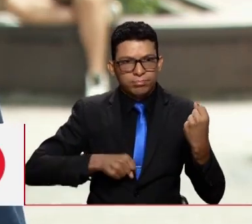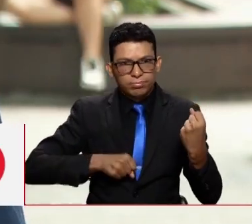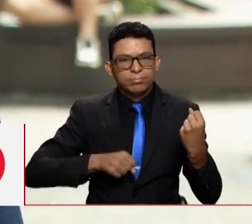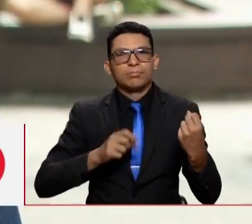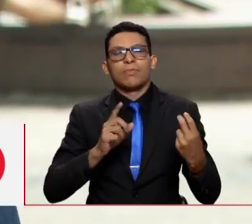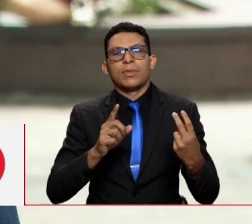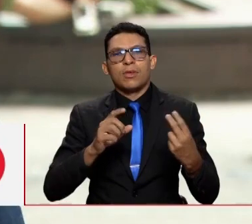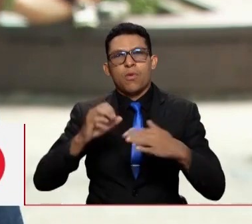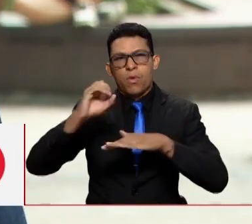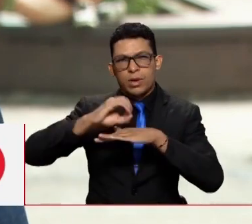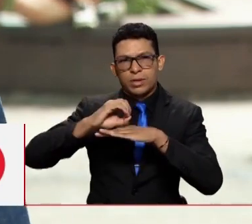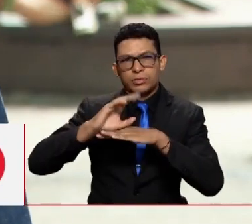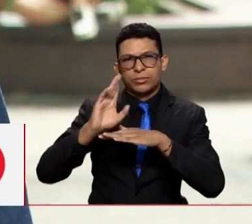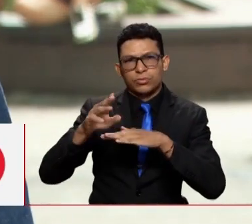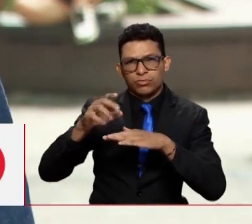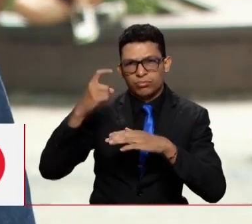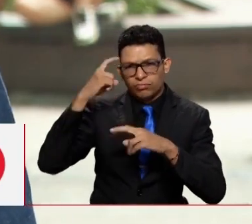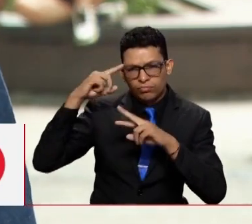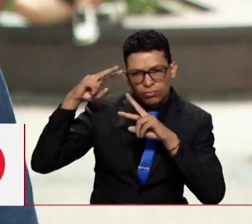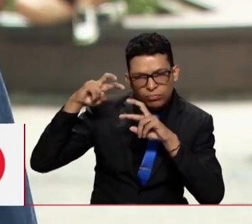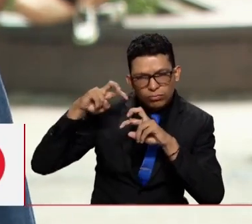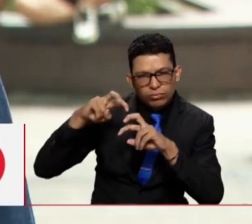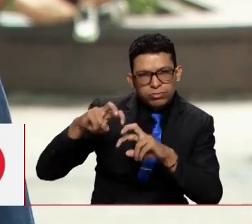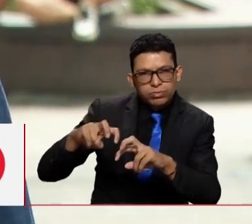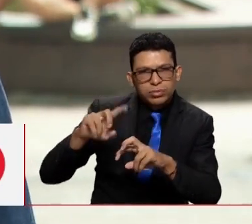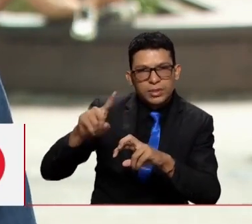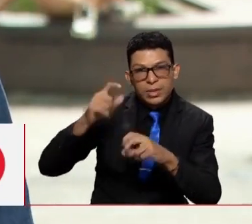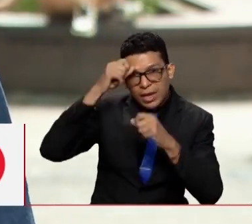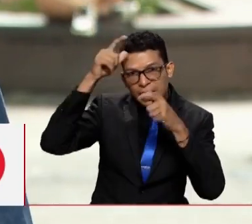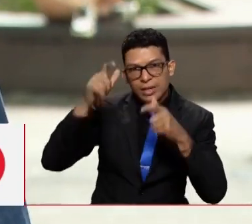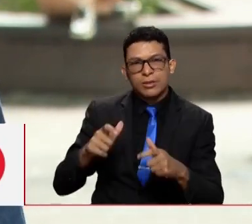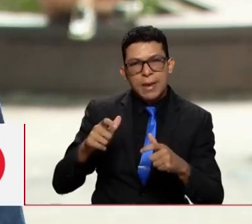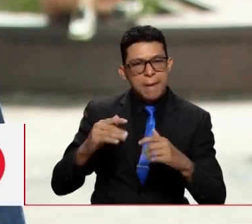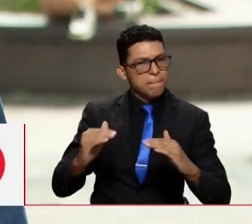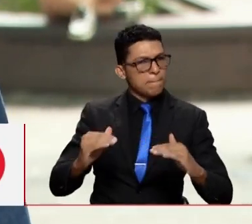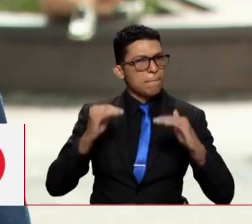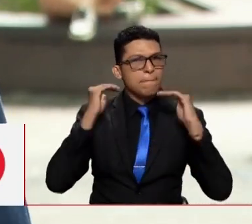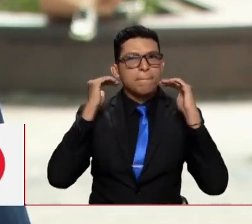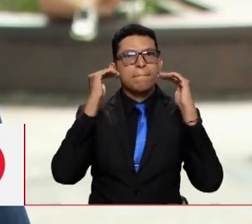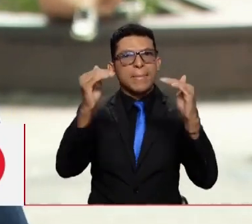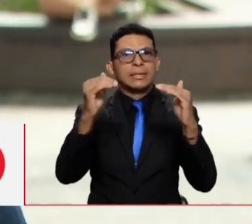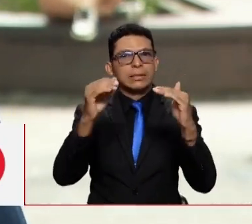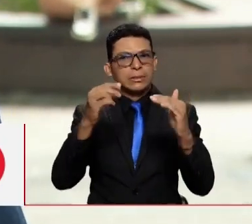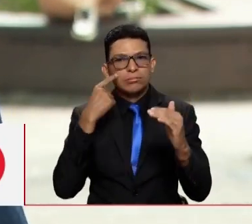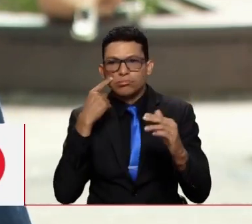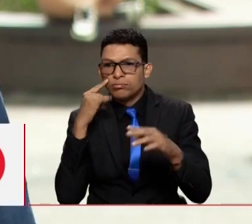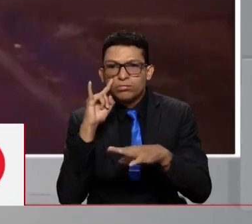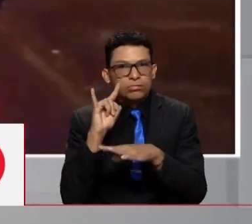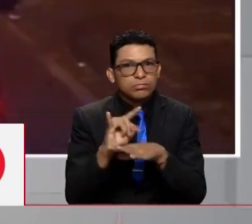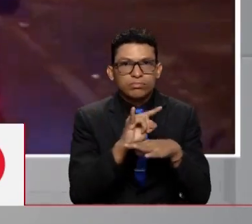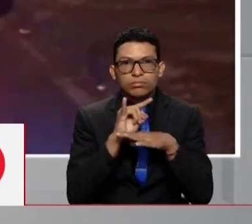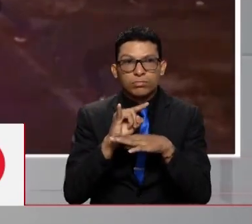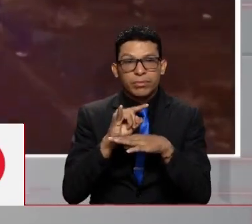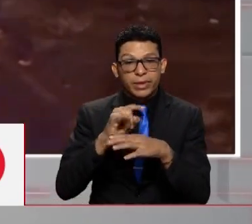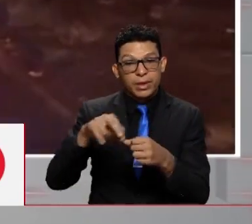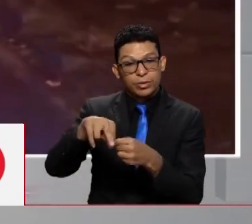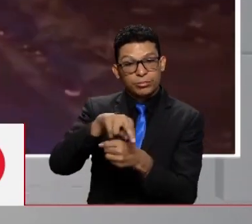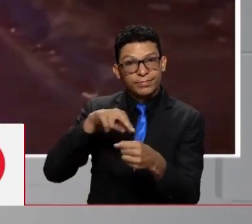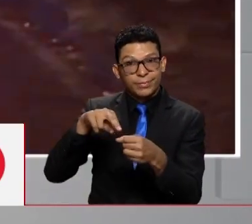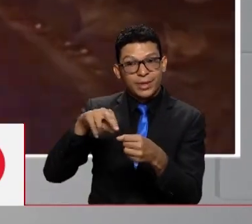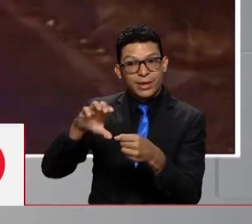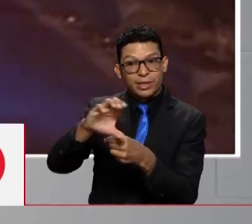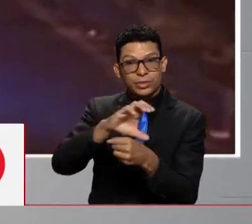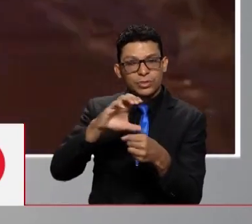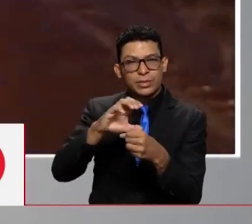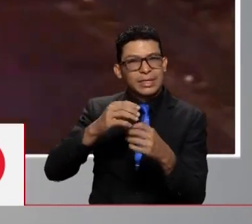las organizaciones de inteligencia del Estado deben de estar en máxima alerta para con nuestra ciudad y nuestra región